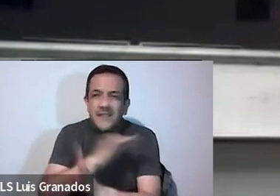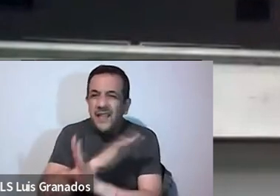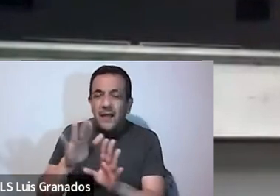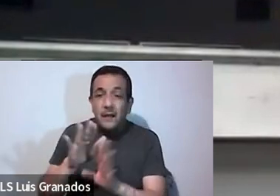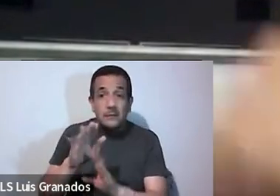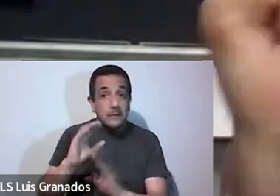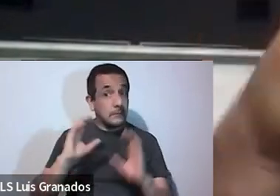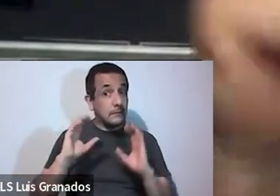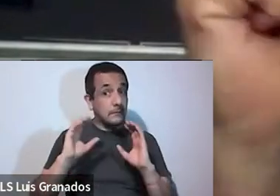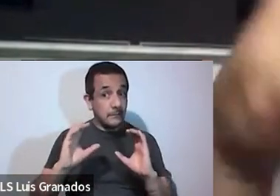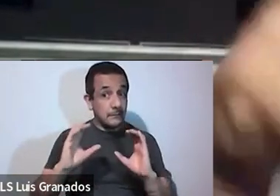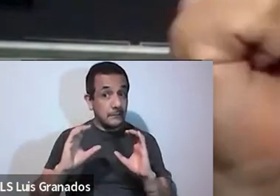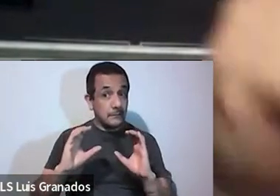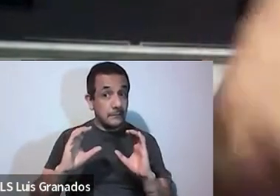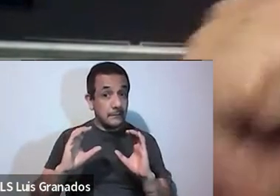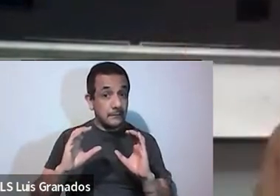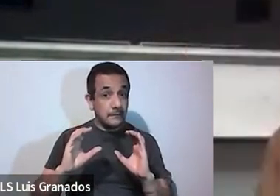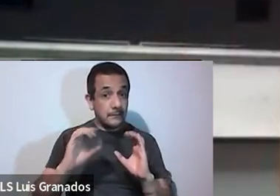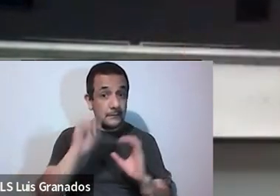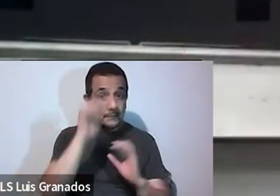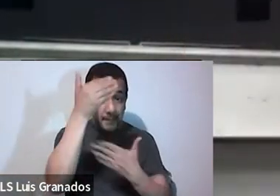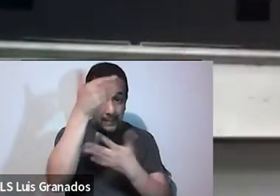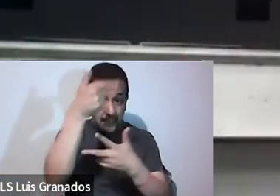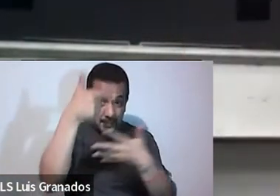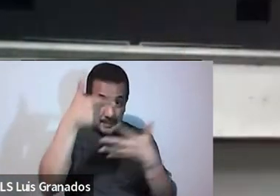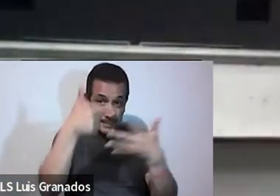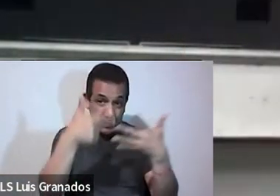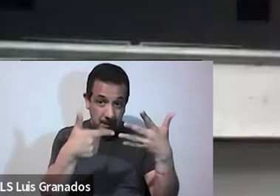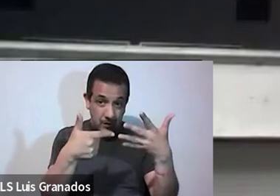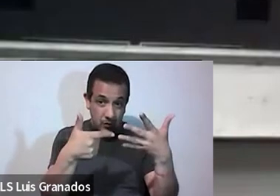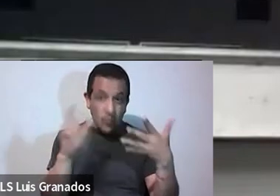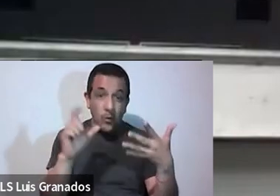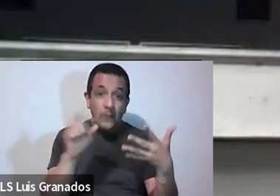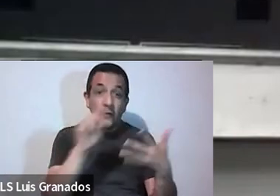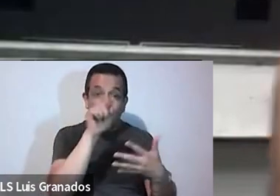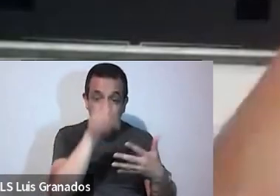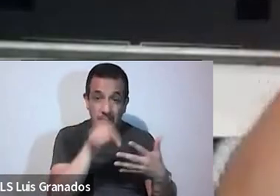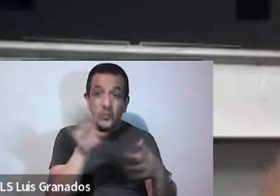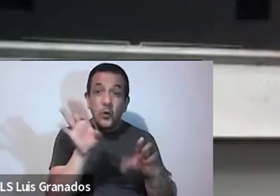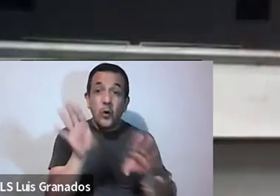¡Aguas! Este es el checklist de cuando estamos como piedras de